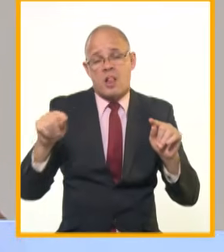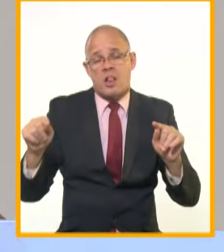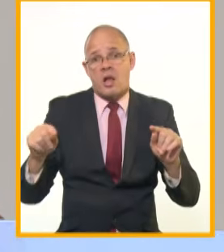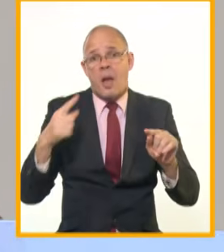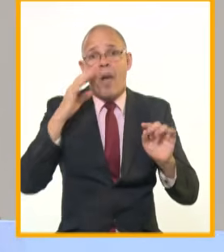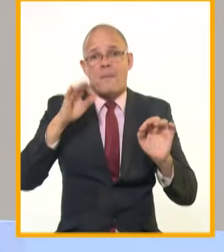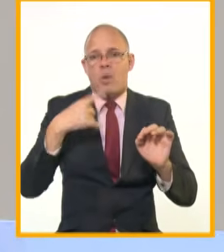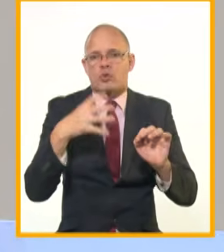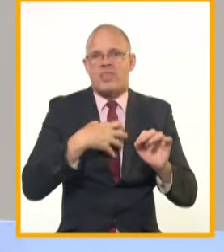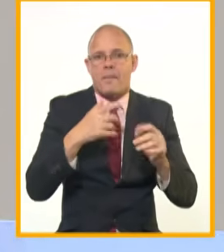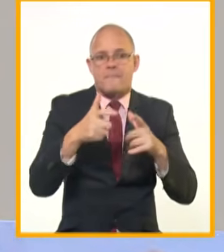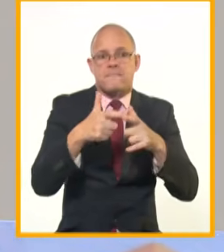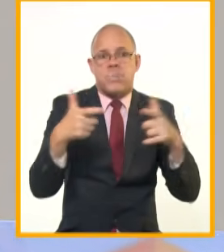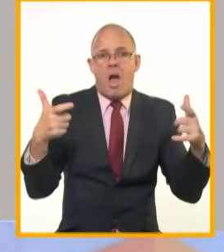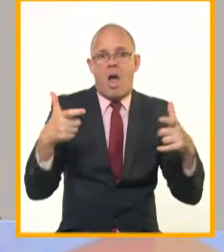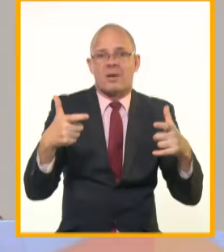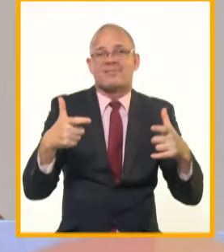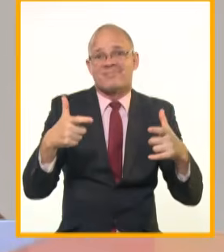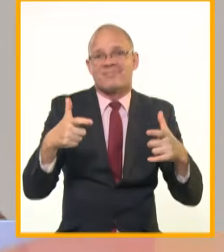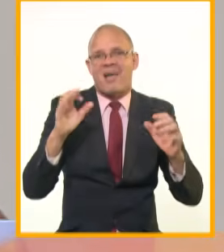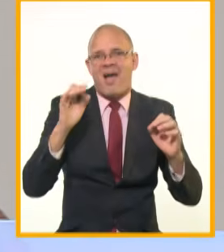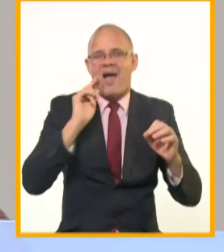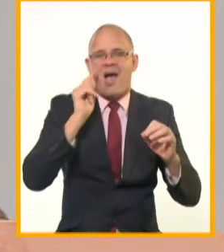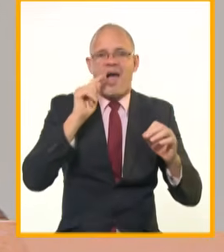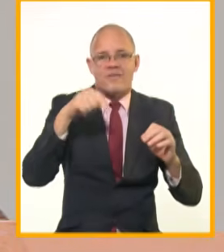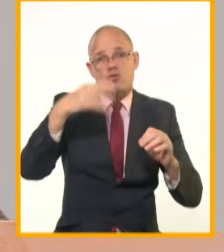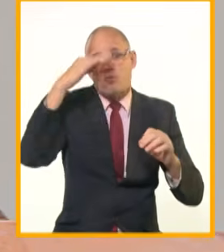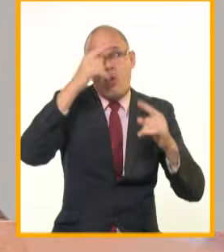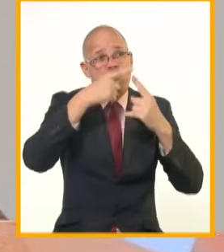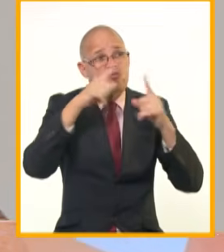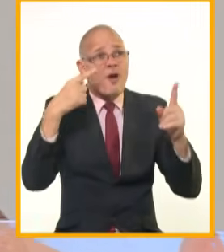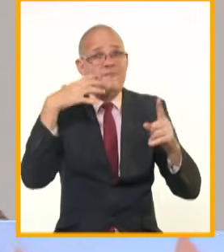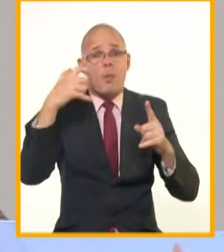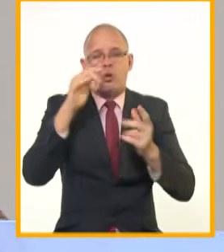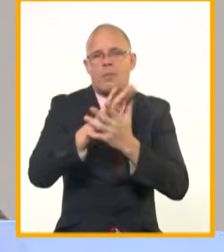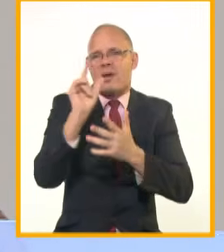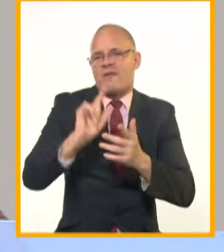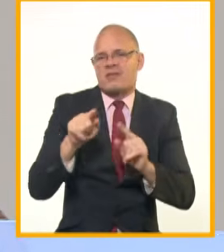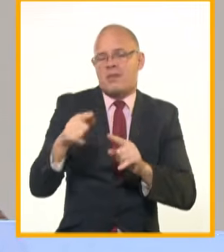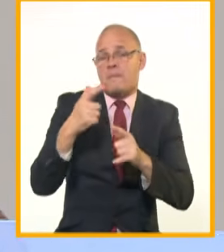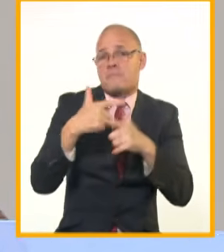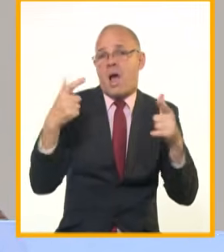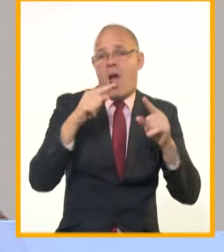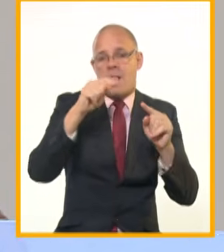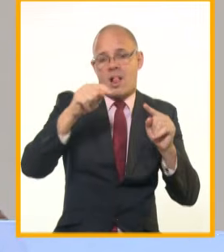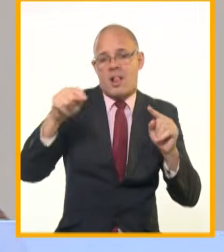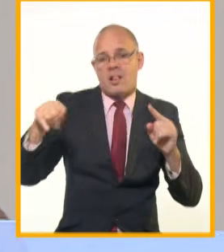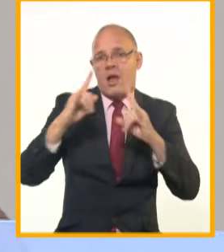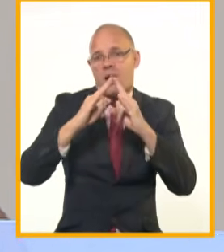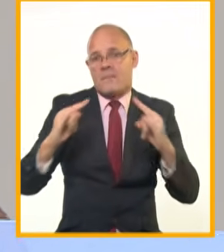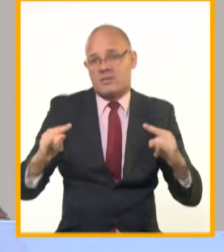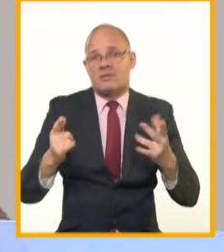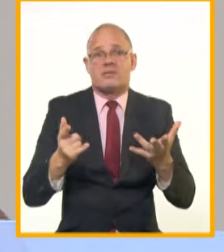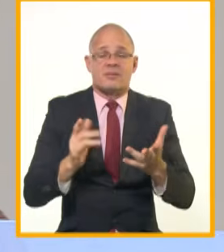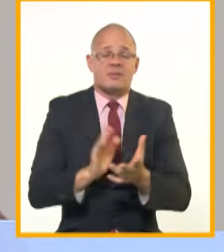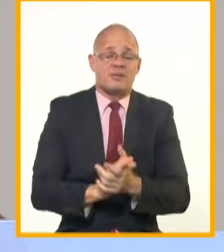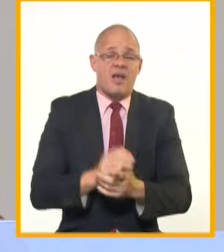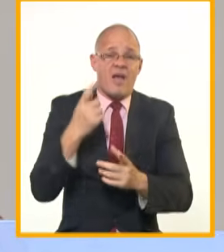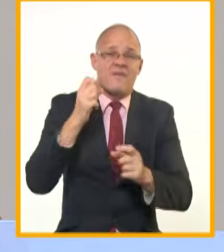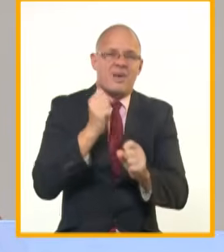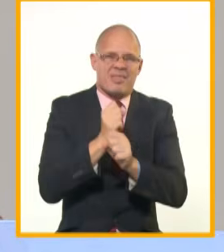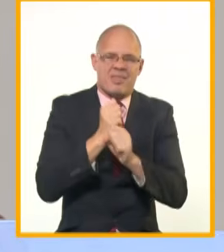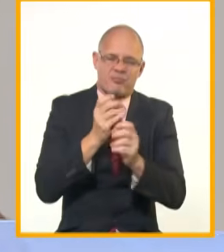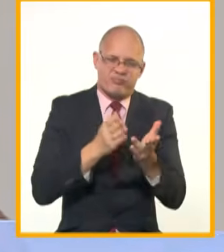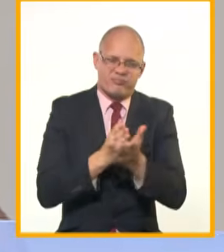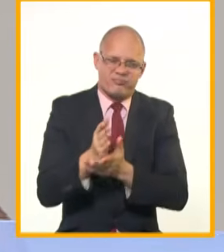concentración de bases de campismo que tiene el país. Y sin duda vamos a trabajar de conjunto con el grupo de campismo que está